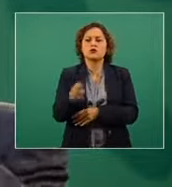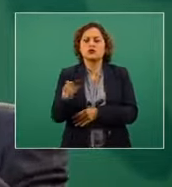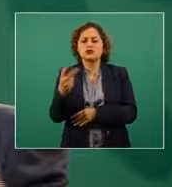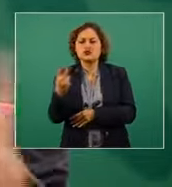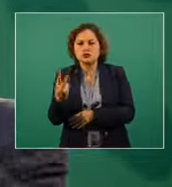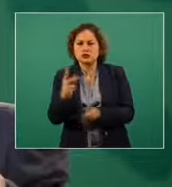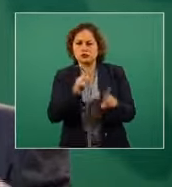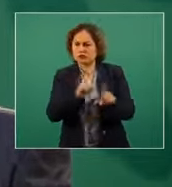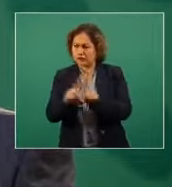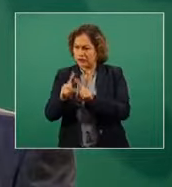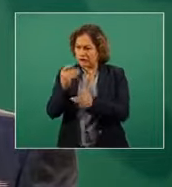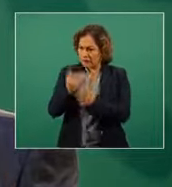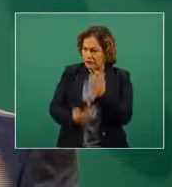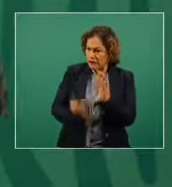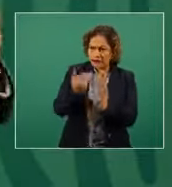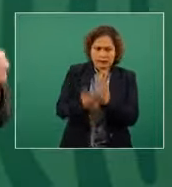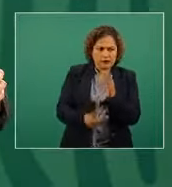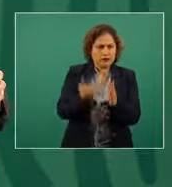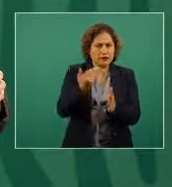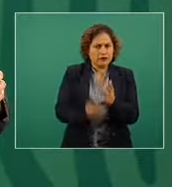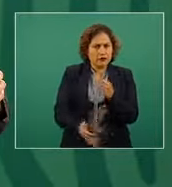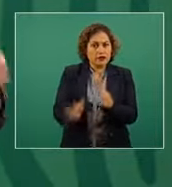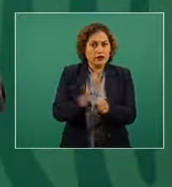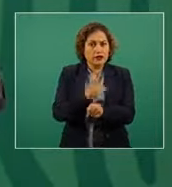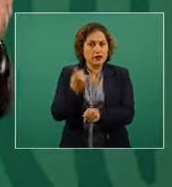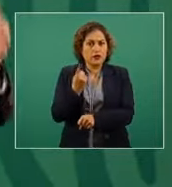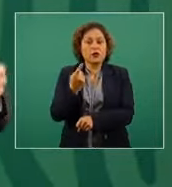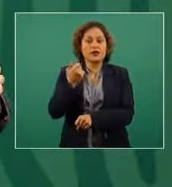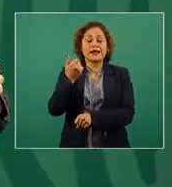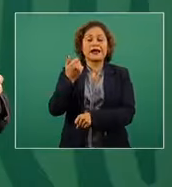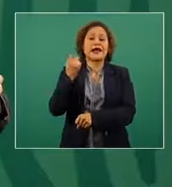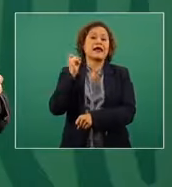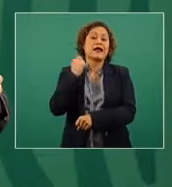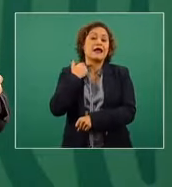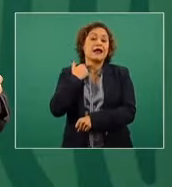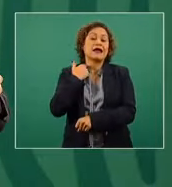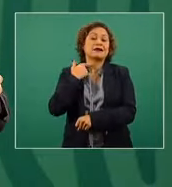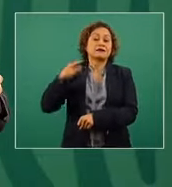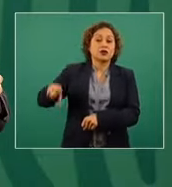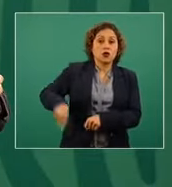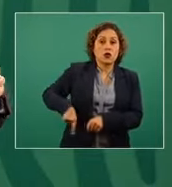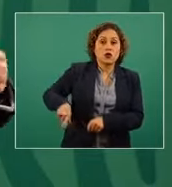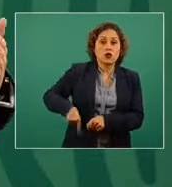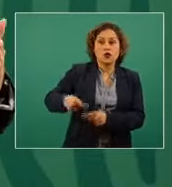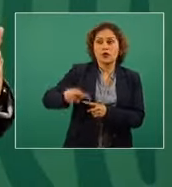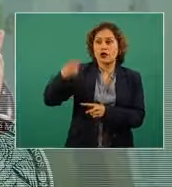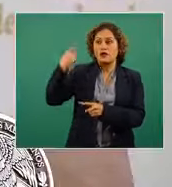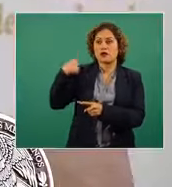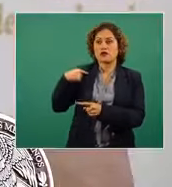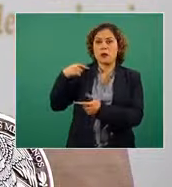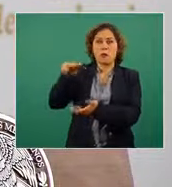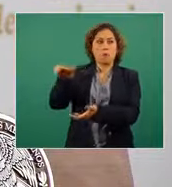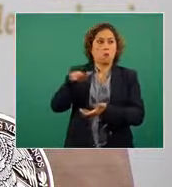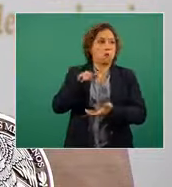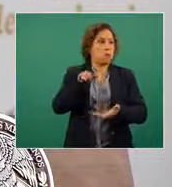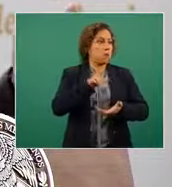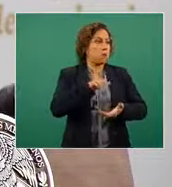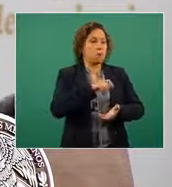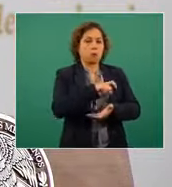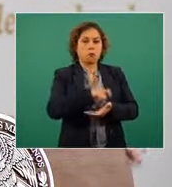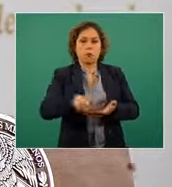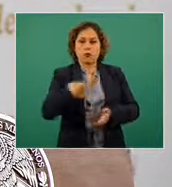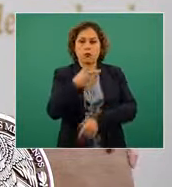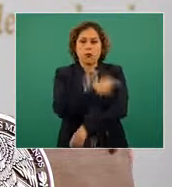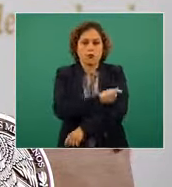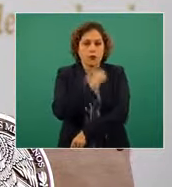porque en el sexenio pasado se dejó sin abastecimiento. Recordarán que hemos hablado muchas veces de esto. Ahora, otras vacunas,